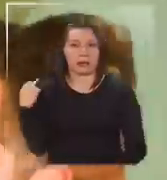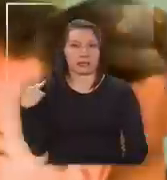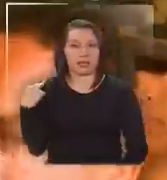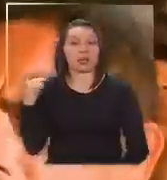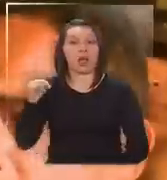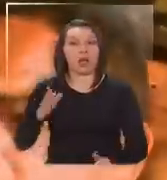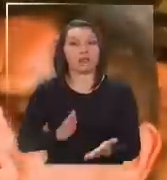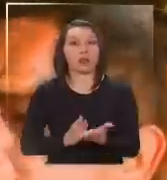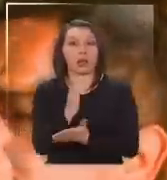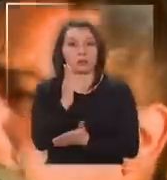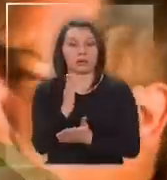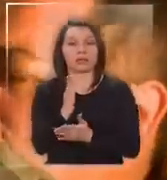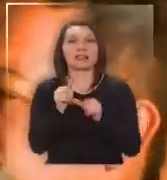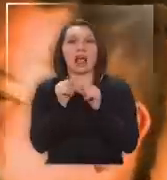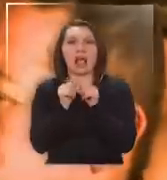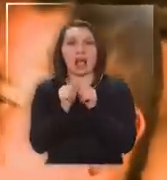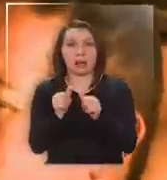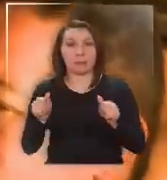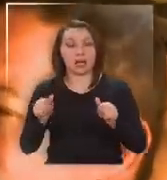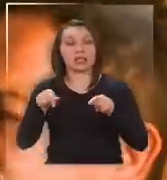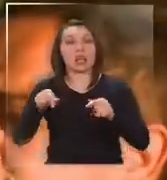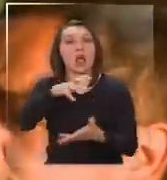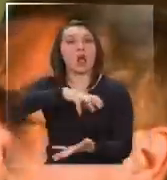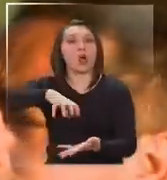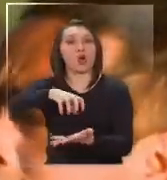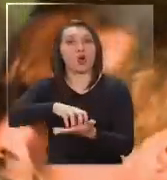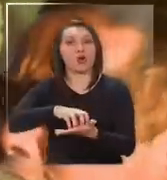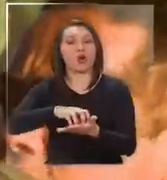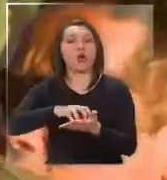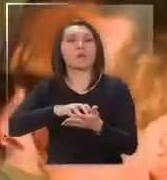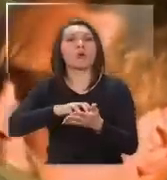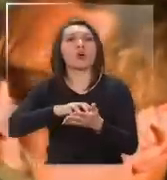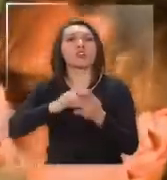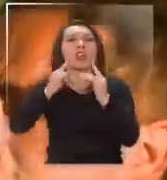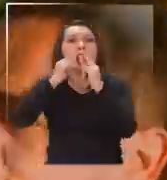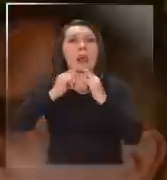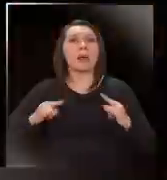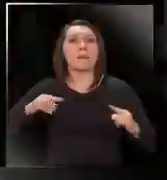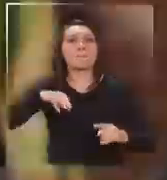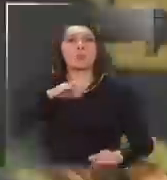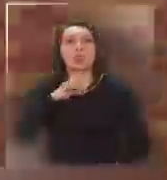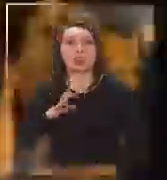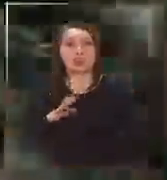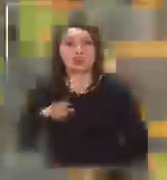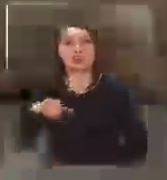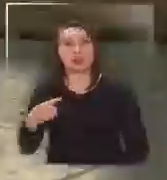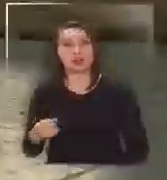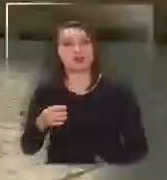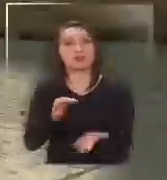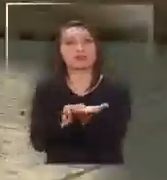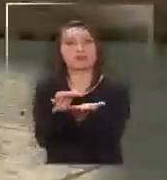Vamos a iniciar entonces a la campaña acá en la comuna El Monte, en la localidad del Paipo.